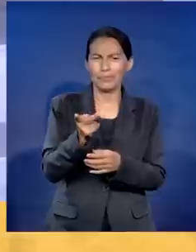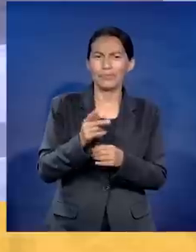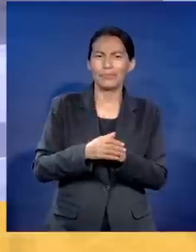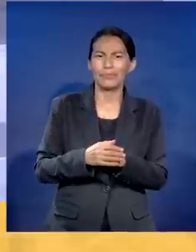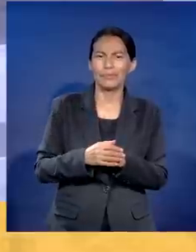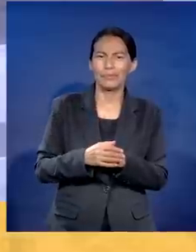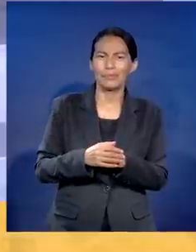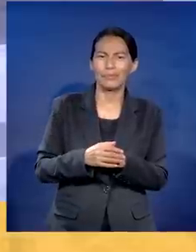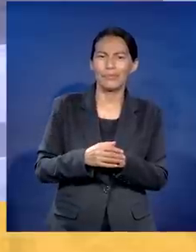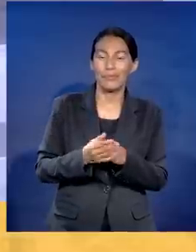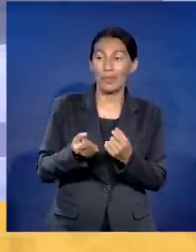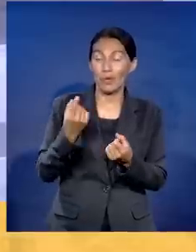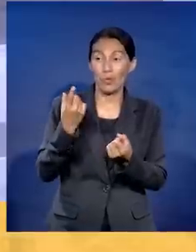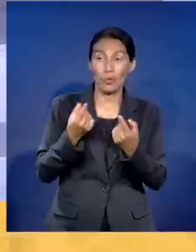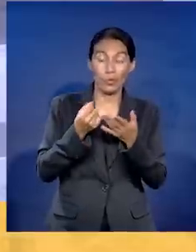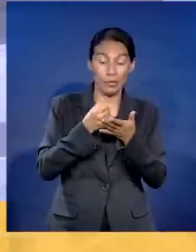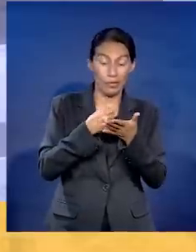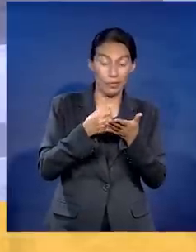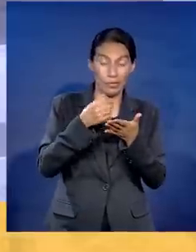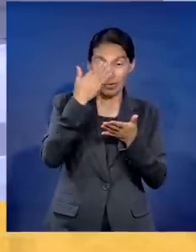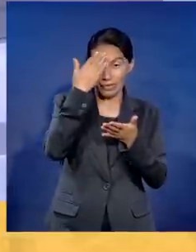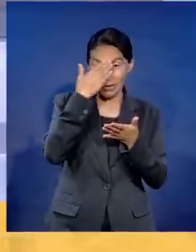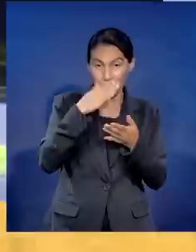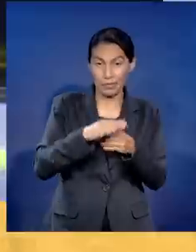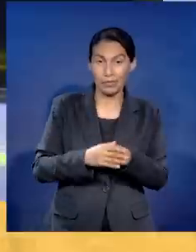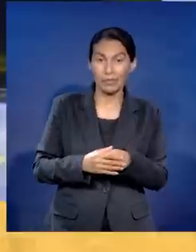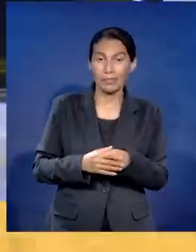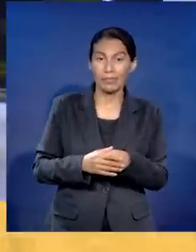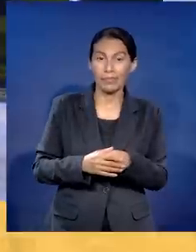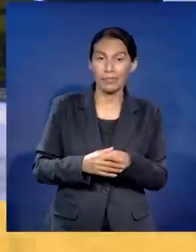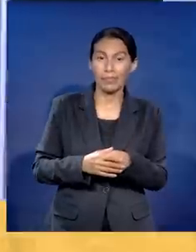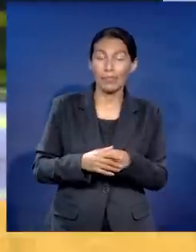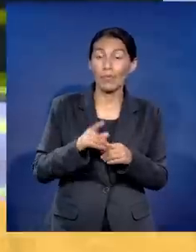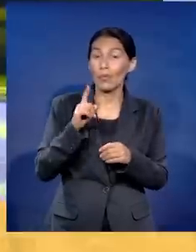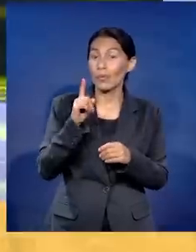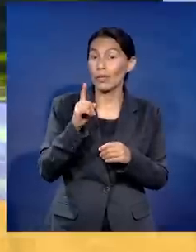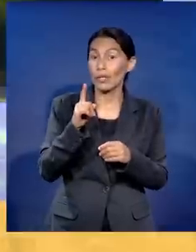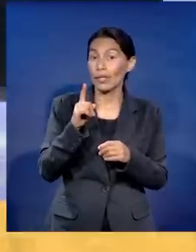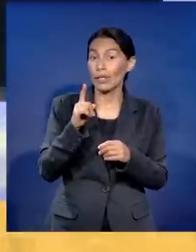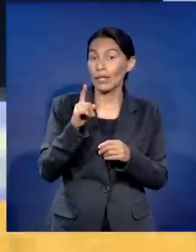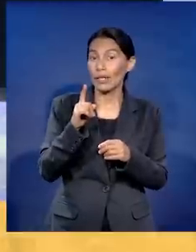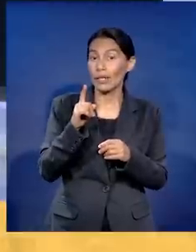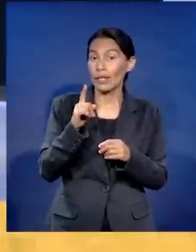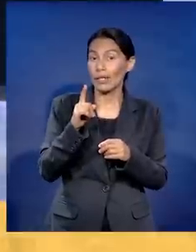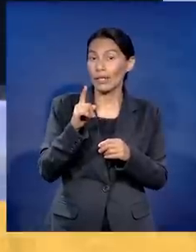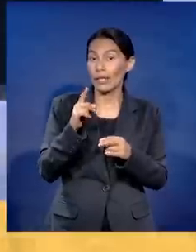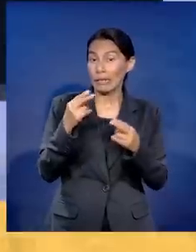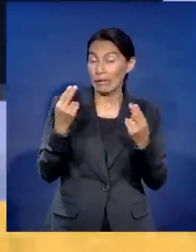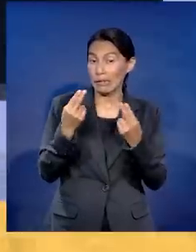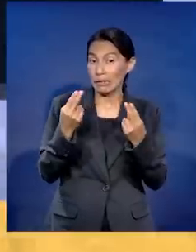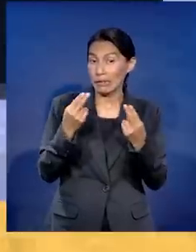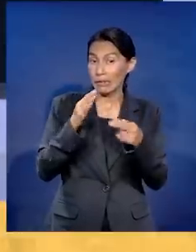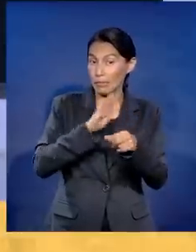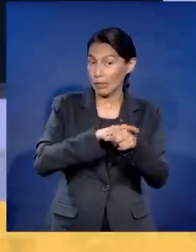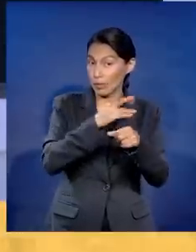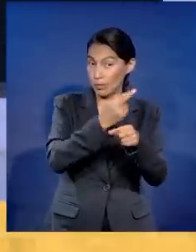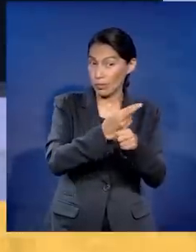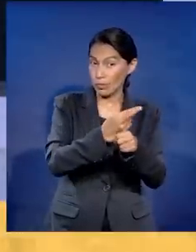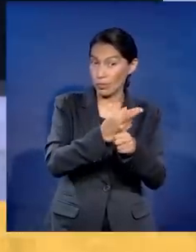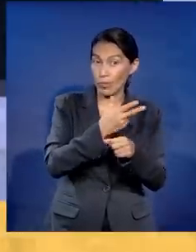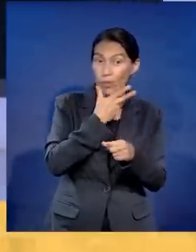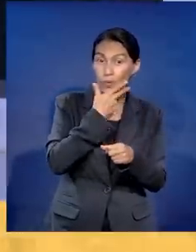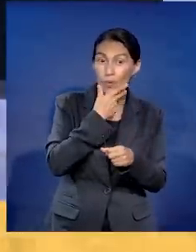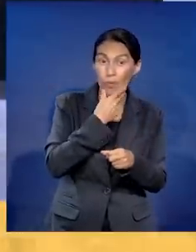Haré de cuenta y volveré a preguntar. Los que escriben y saben de esas cosas dicen que una de las necesidades,